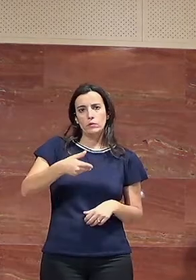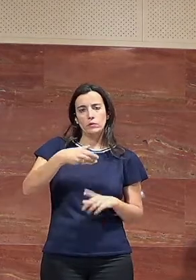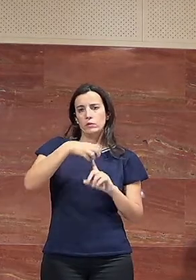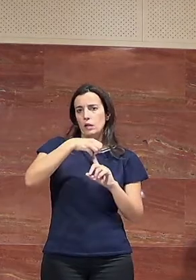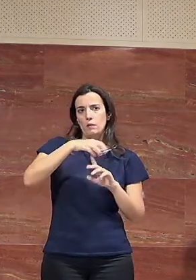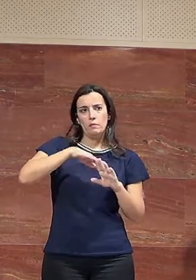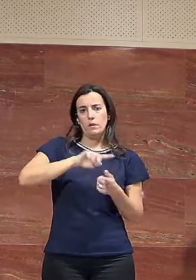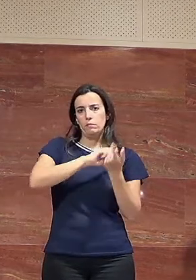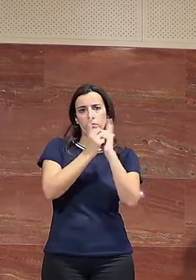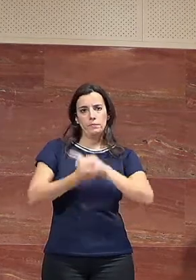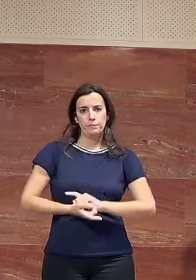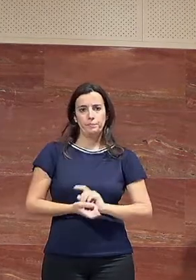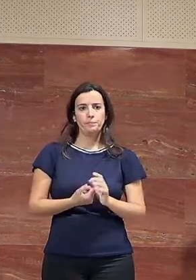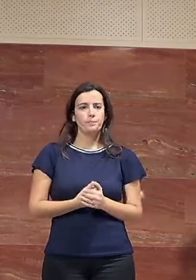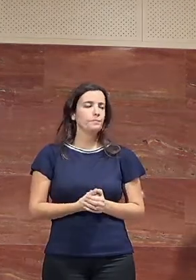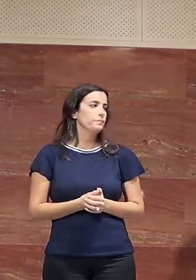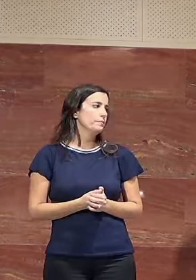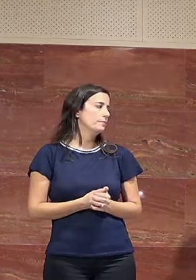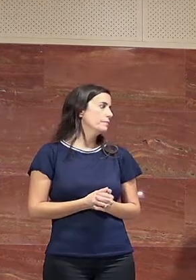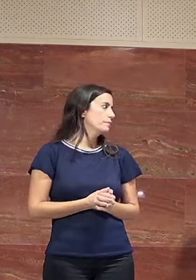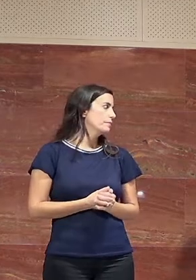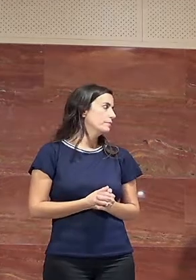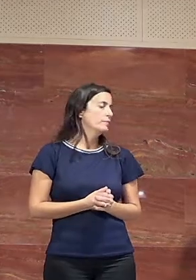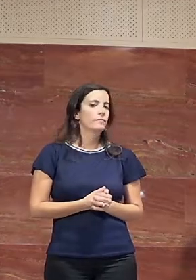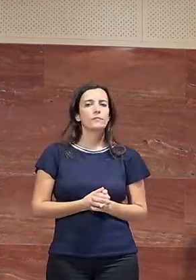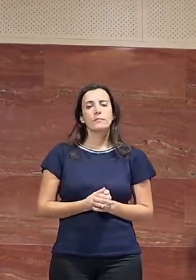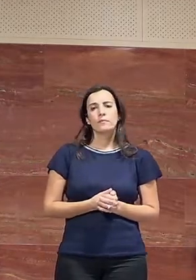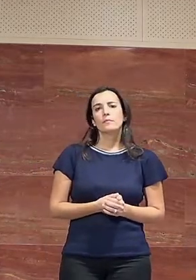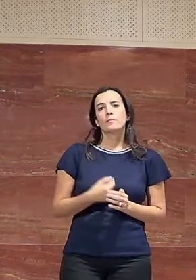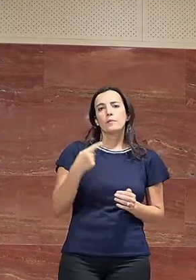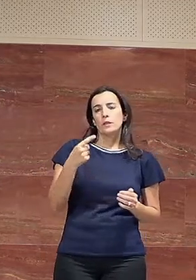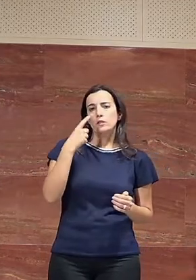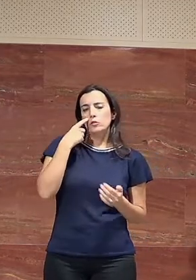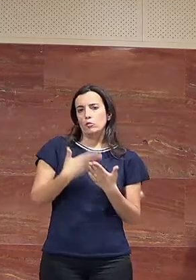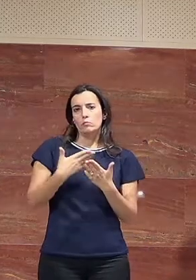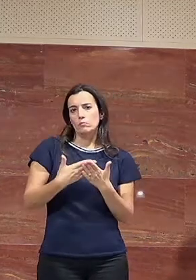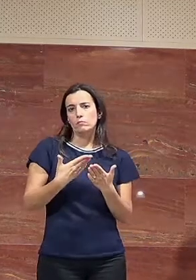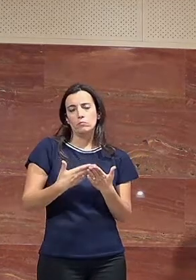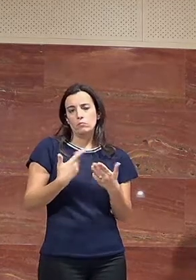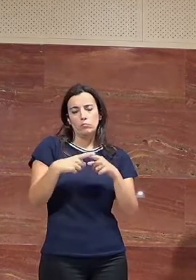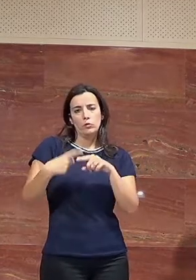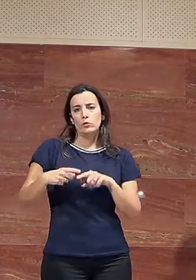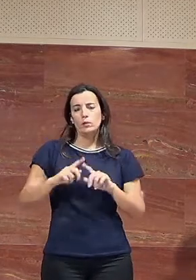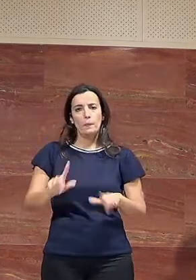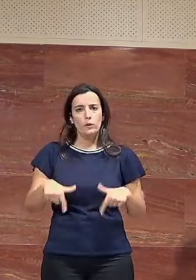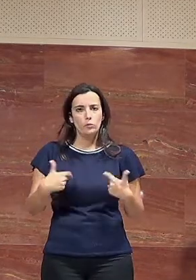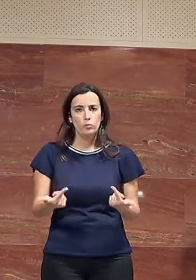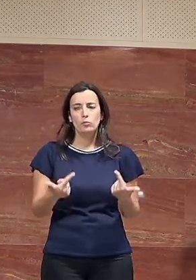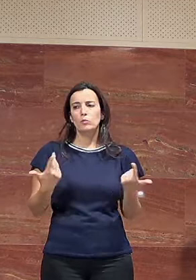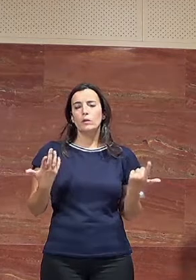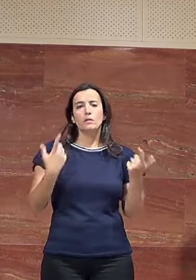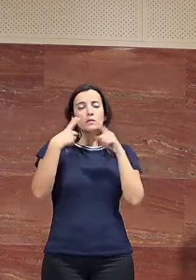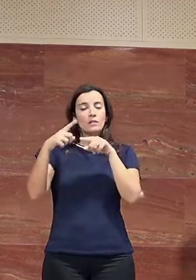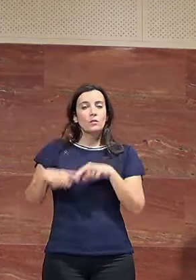cambio. Pero esto se refleja en muchas cosas, en la basura, en muchas cosas en las que